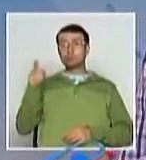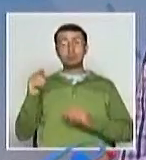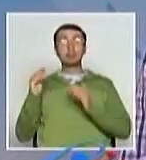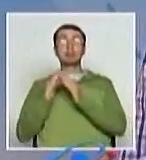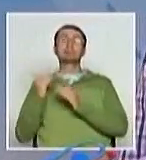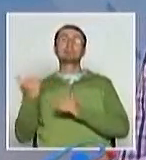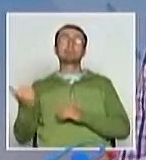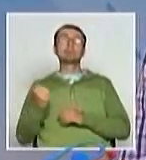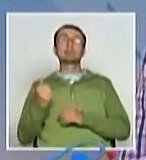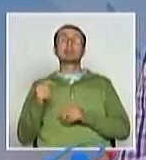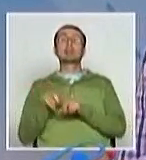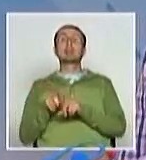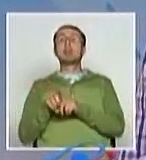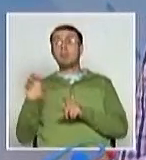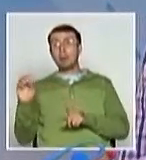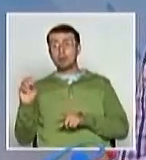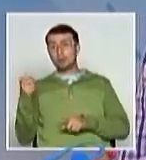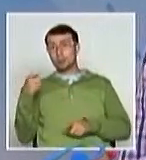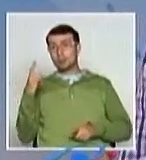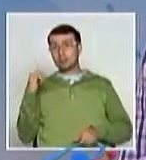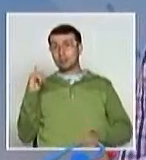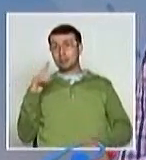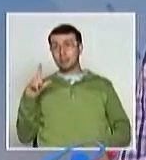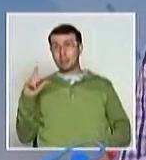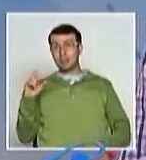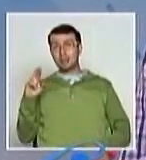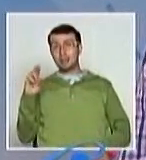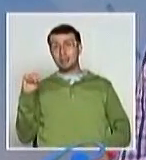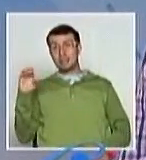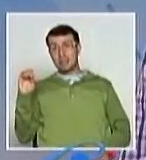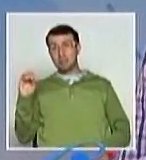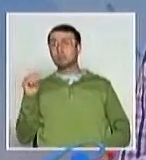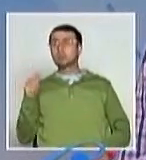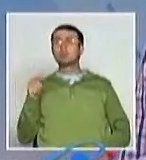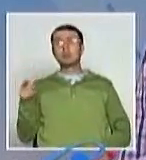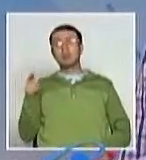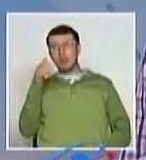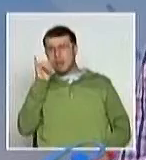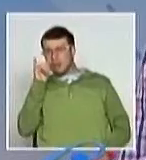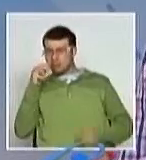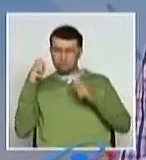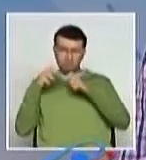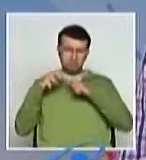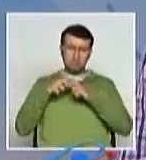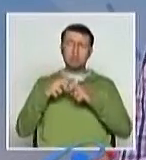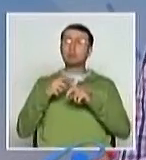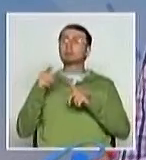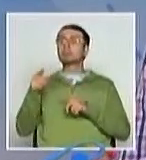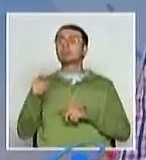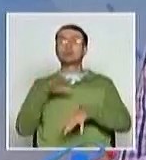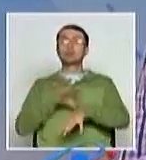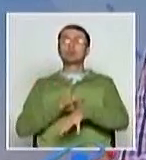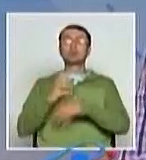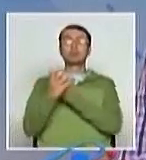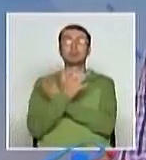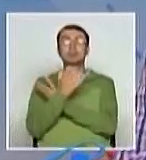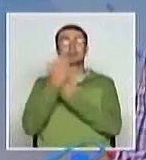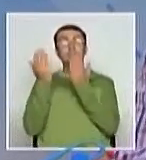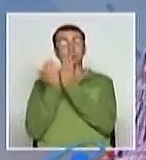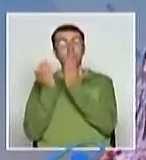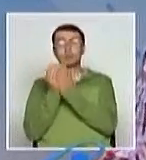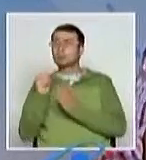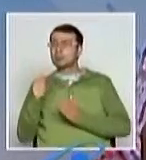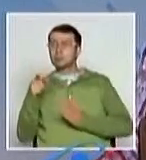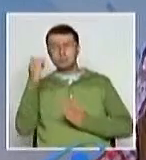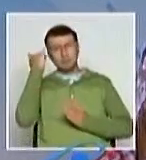hermano Guillermo se dedicó él es ingeniero electricista ha compartido conmigo muchos programas pero se hizo doctor en ciencias de la educación y escribió